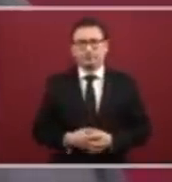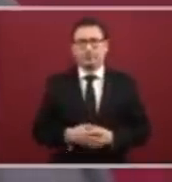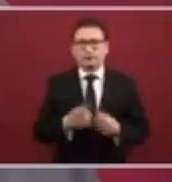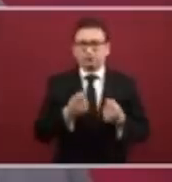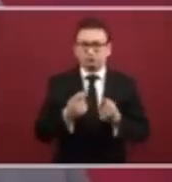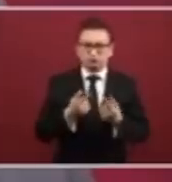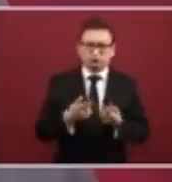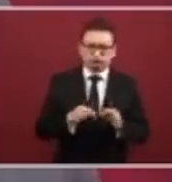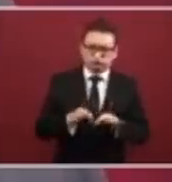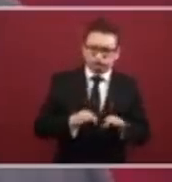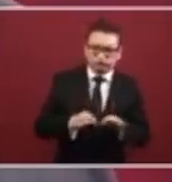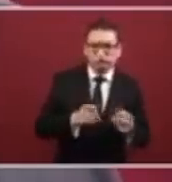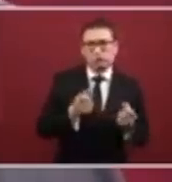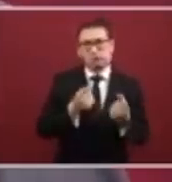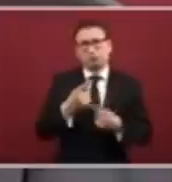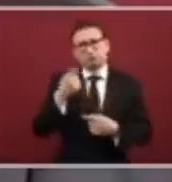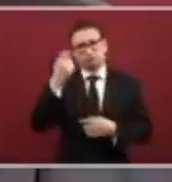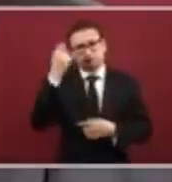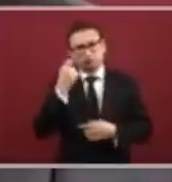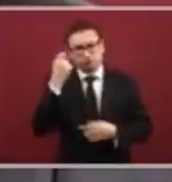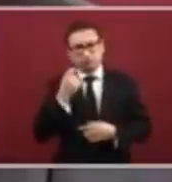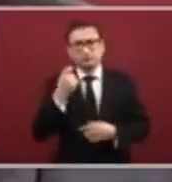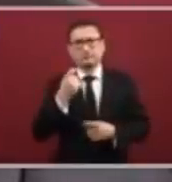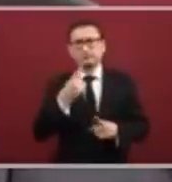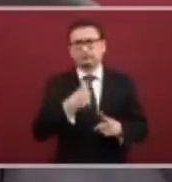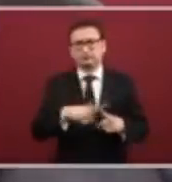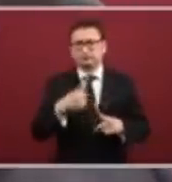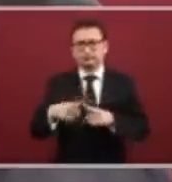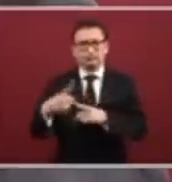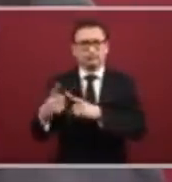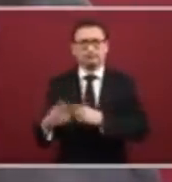activos, jubilados,